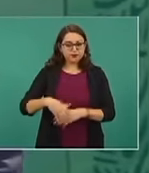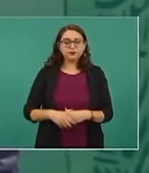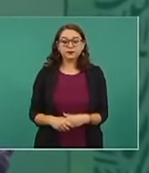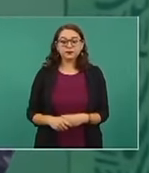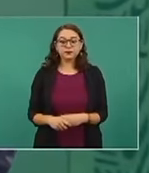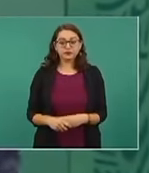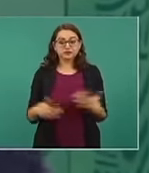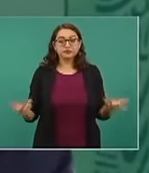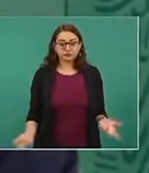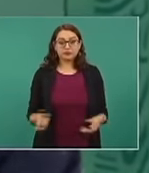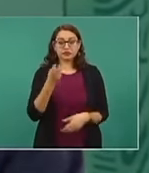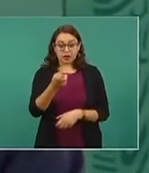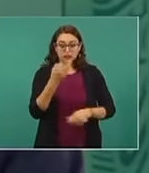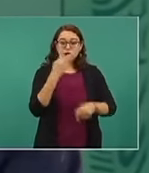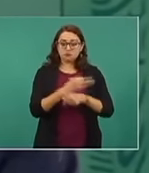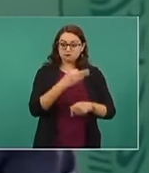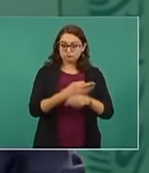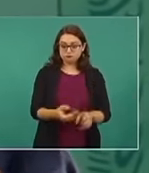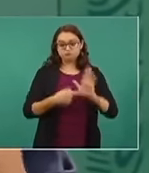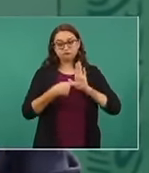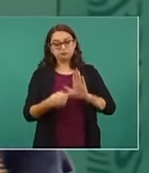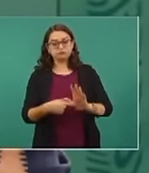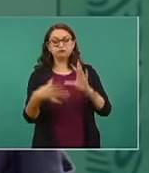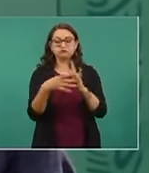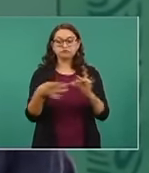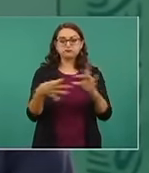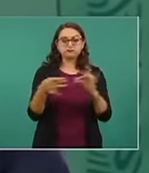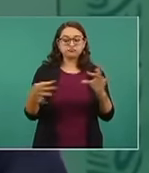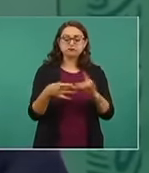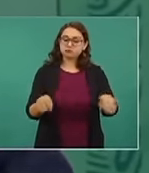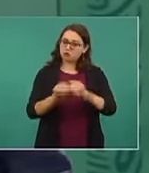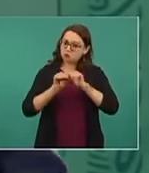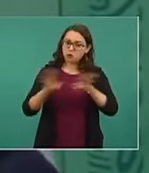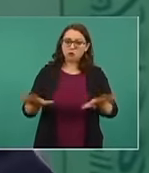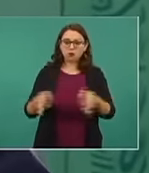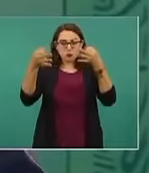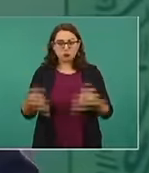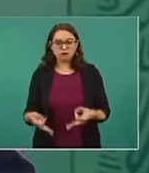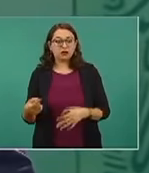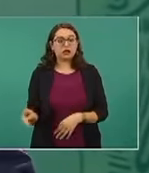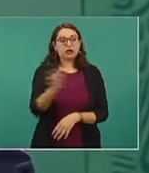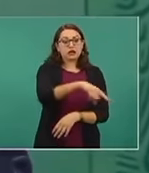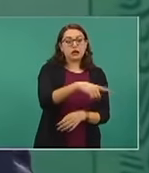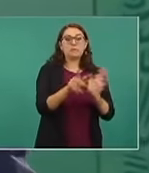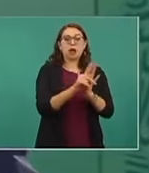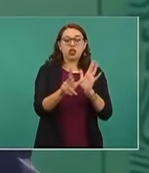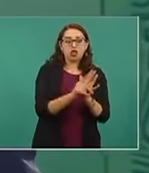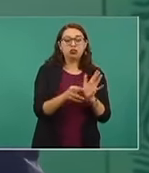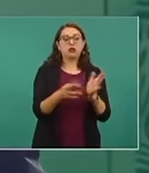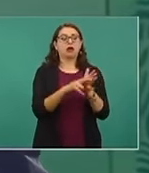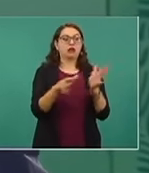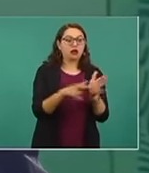Entonces, todo esto se va a explicar para que no haya manipulación y también para que los legisladores